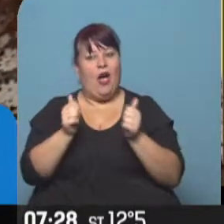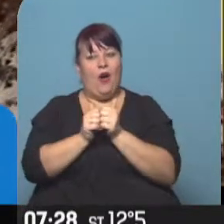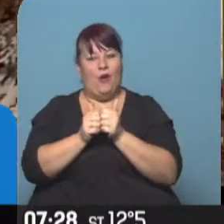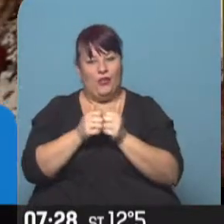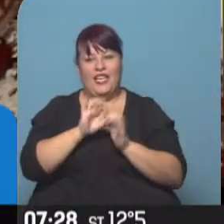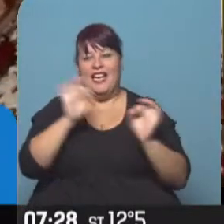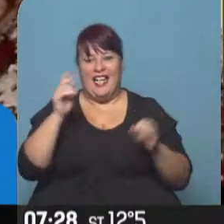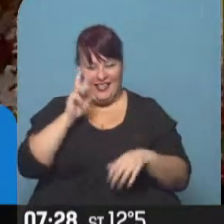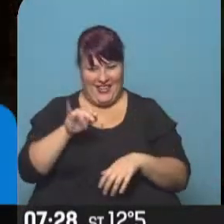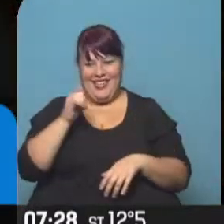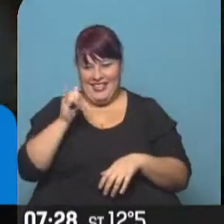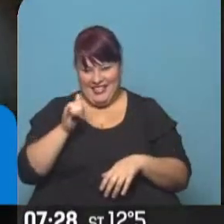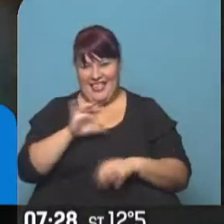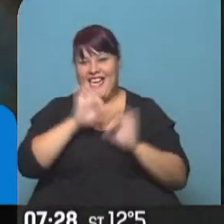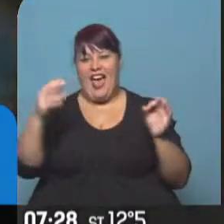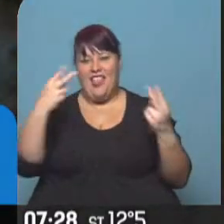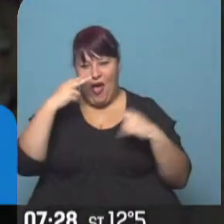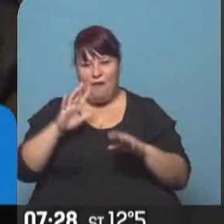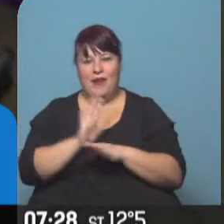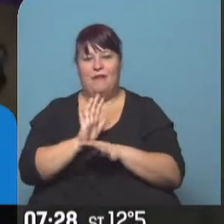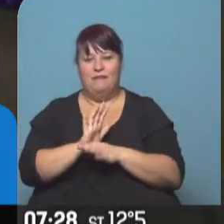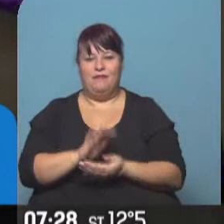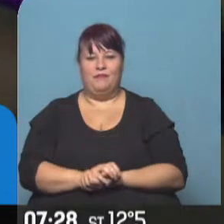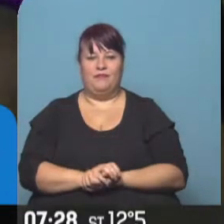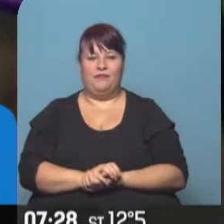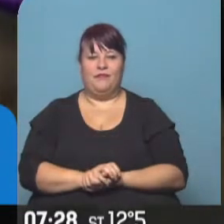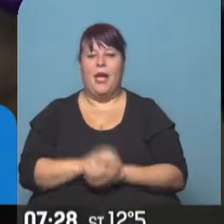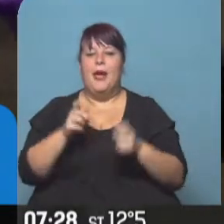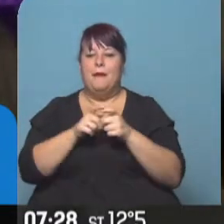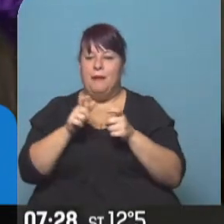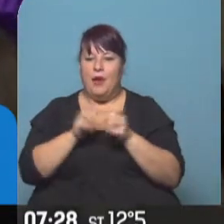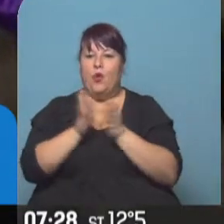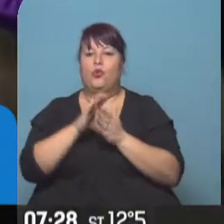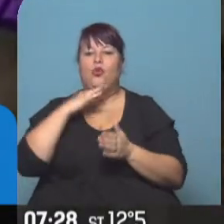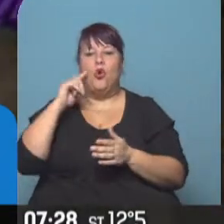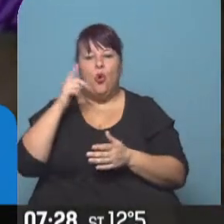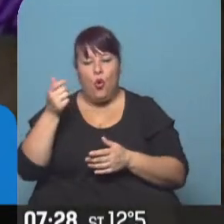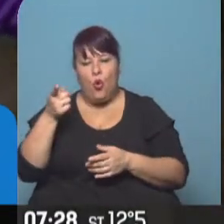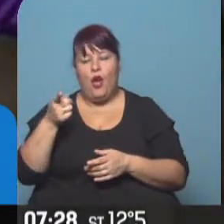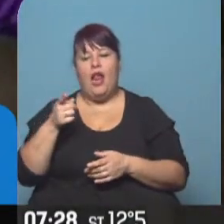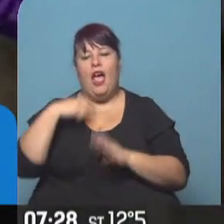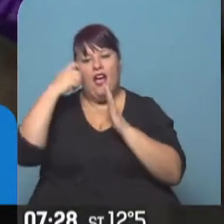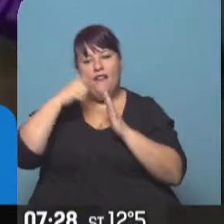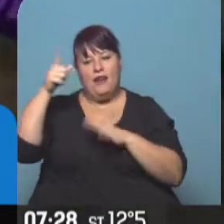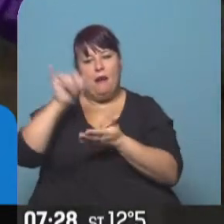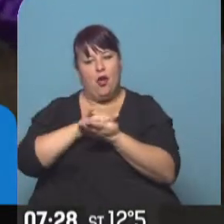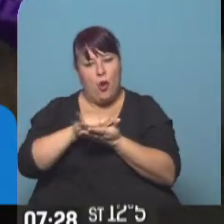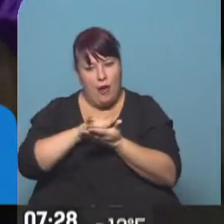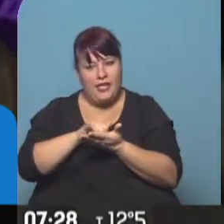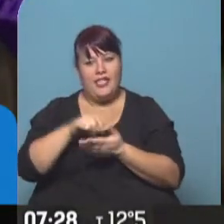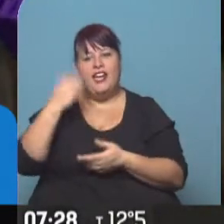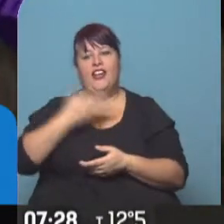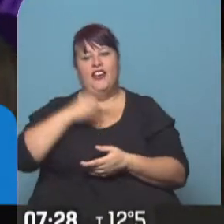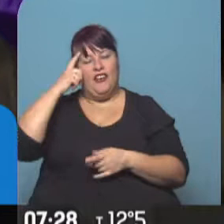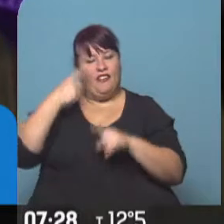Mira. Sí, que Nadie Nos Mira es la película que hicimos con Julia Solomonov, que filmamos en Nueva York, que Guille